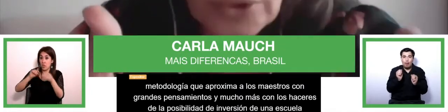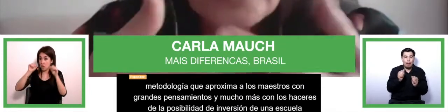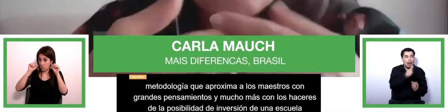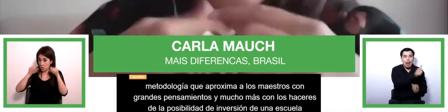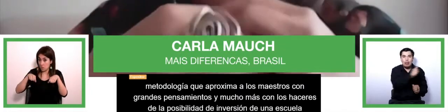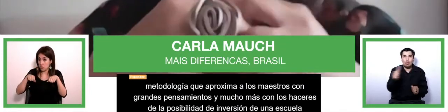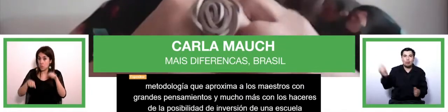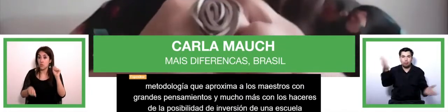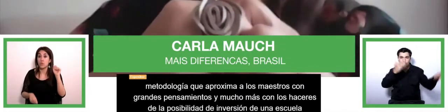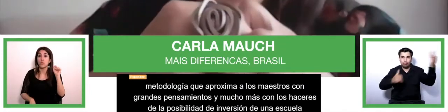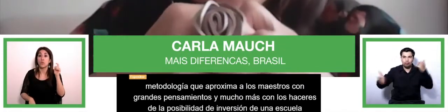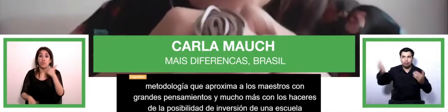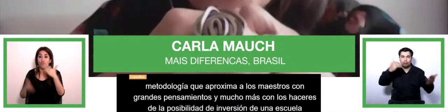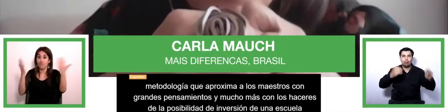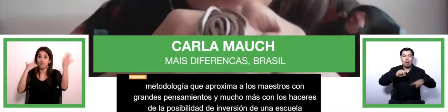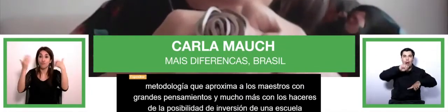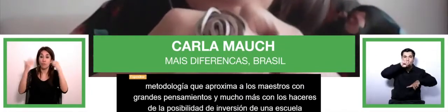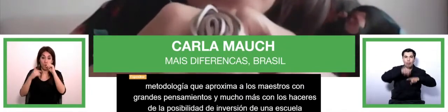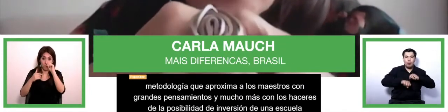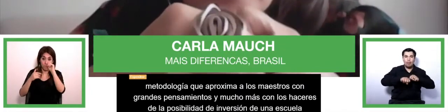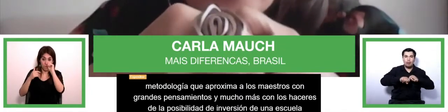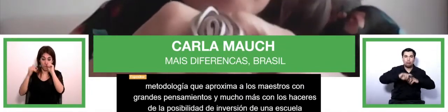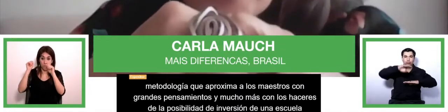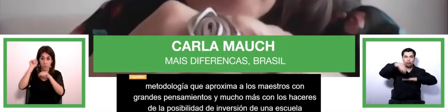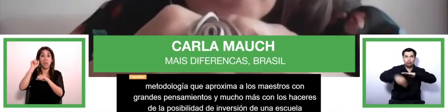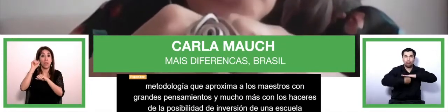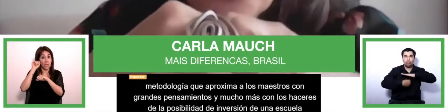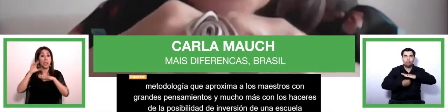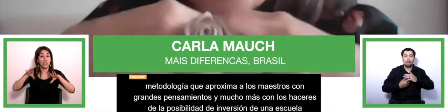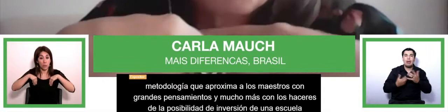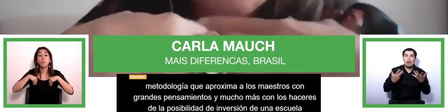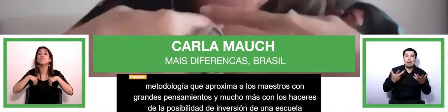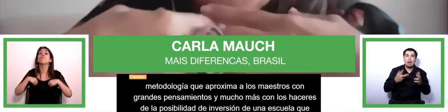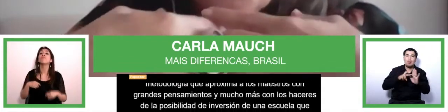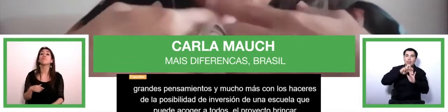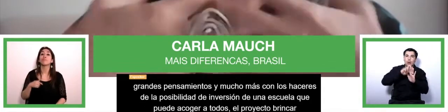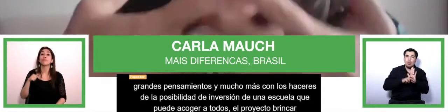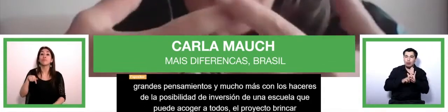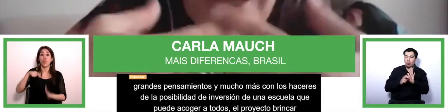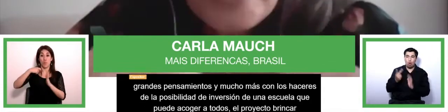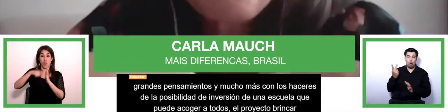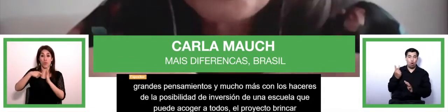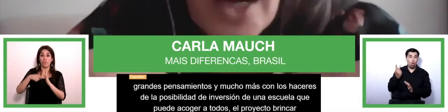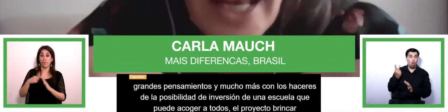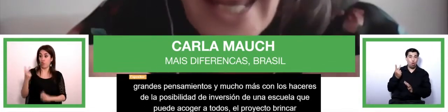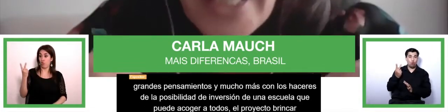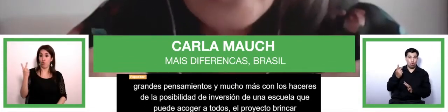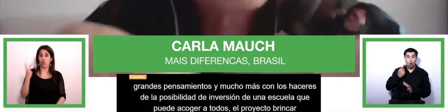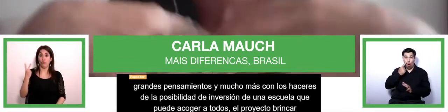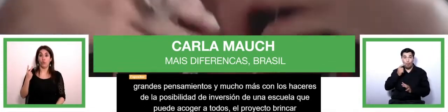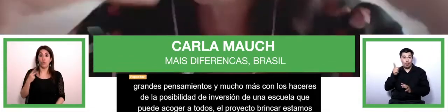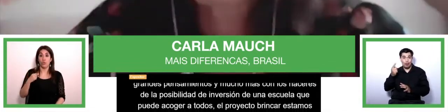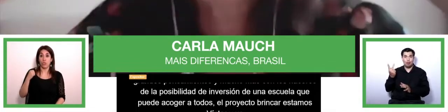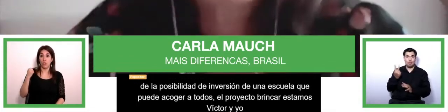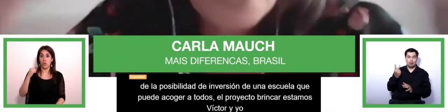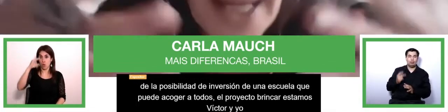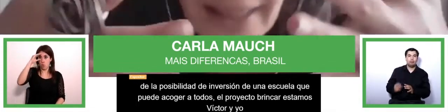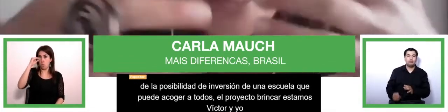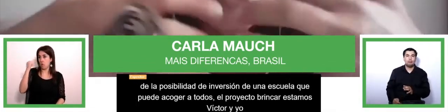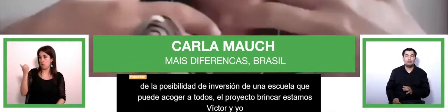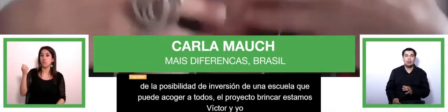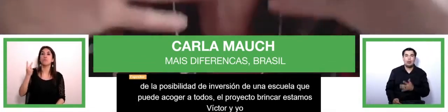a todos. El proyecto Brincar en este sentido, estamos Víctor y yo, pero es hecho